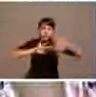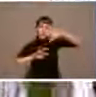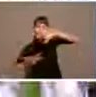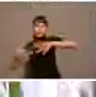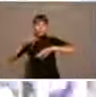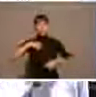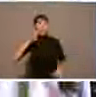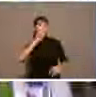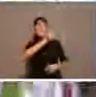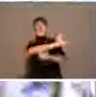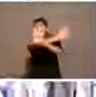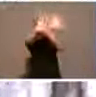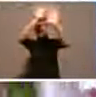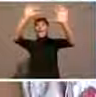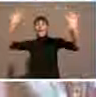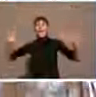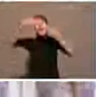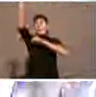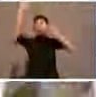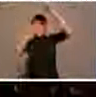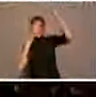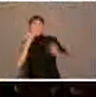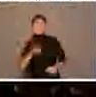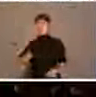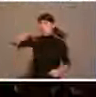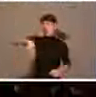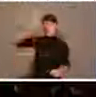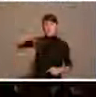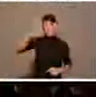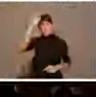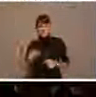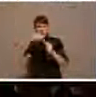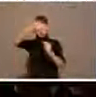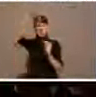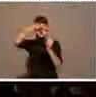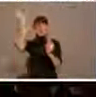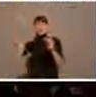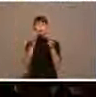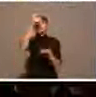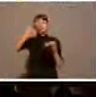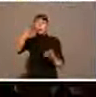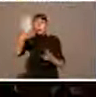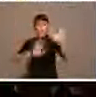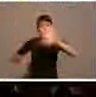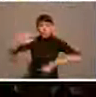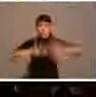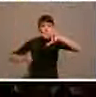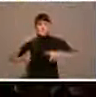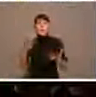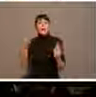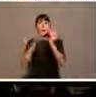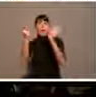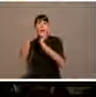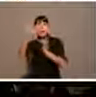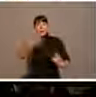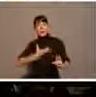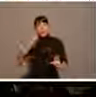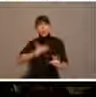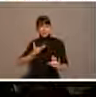liberal. Y todo tan claro, las estrellas nunca mienten, Efraín lleva un romero para invocar la buena suerte, para que Fernando Clavijo, que es su